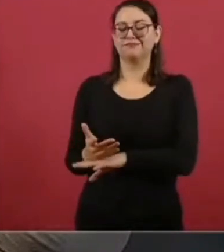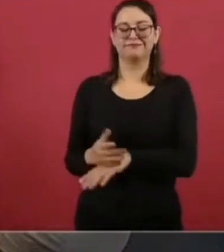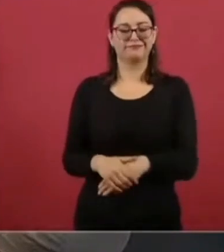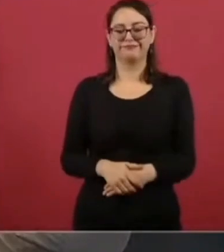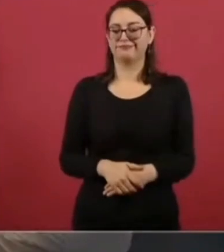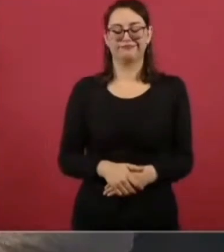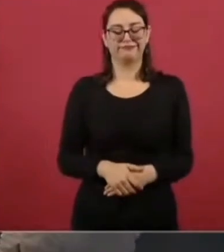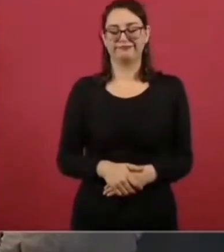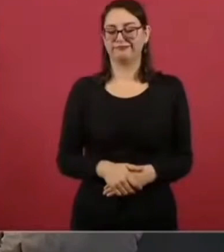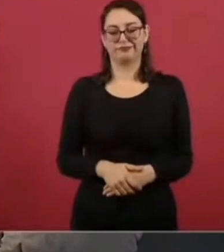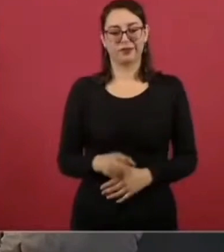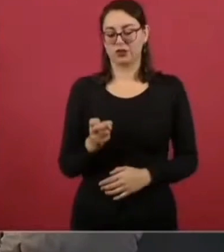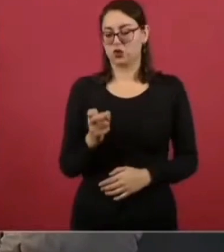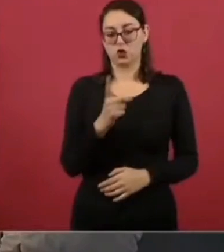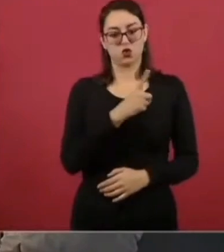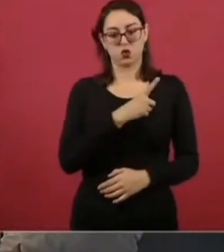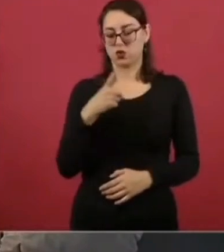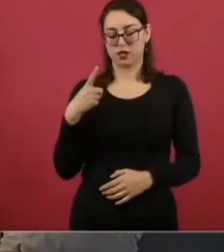y los principios.